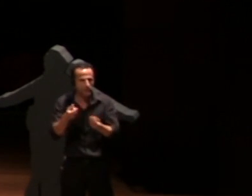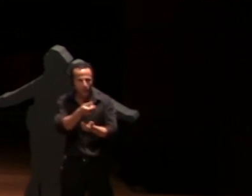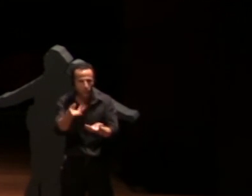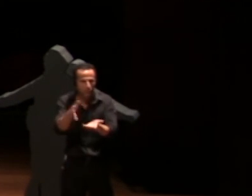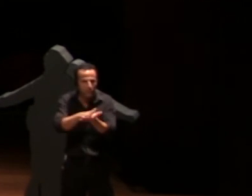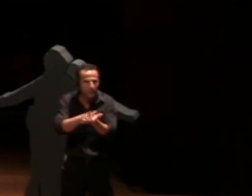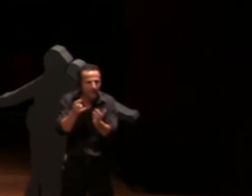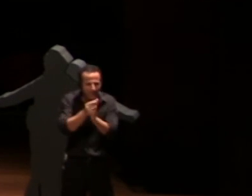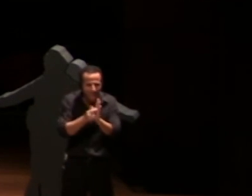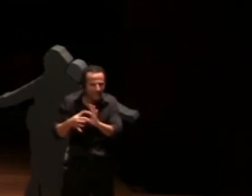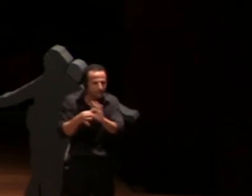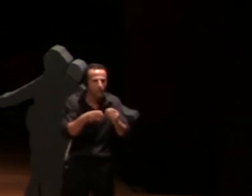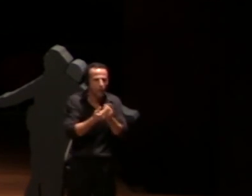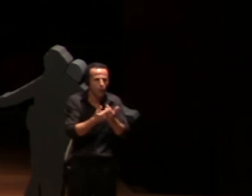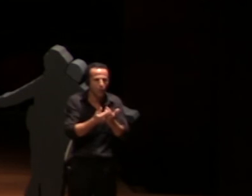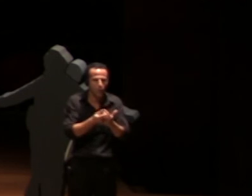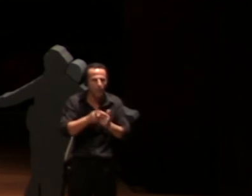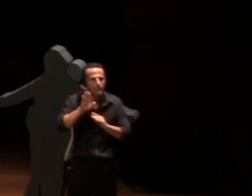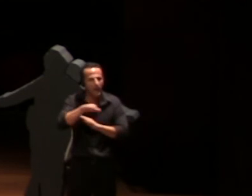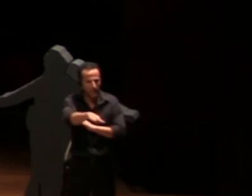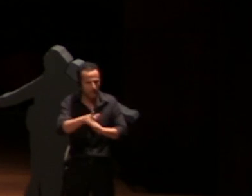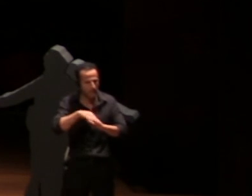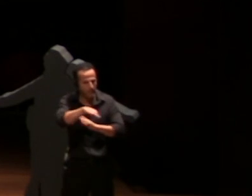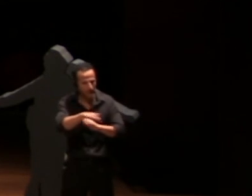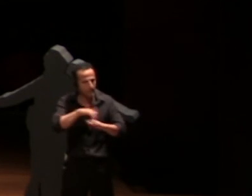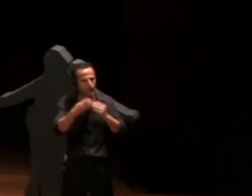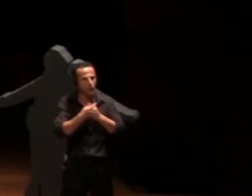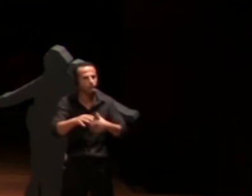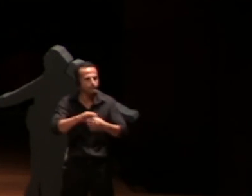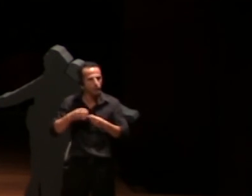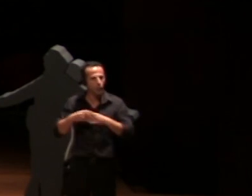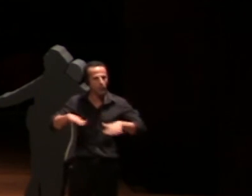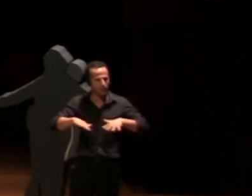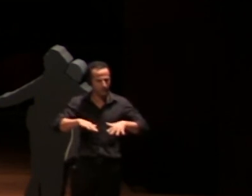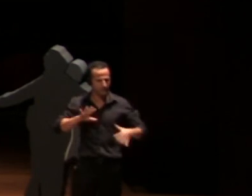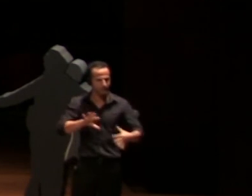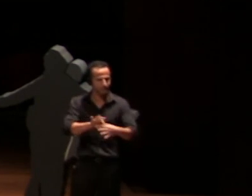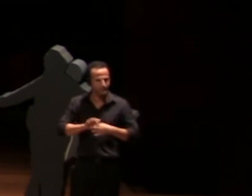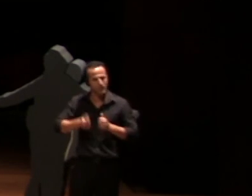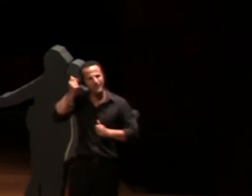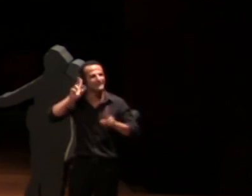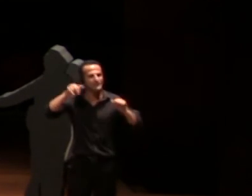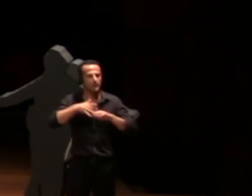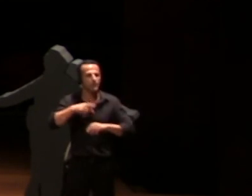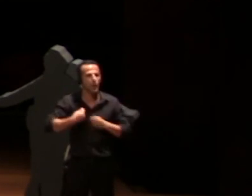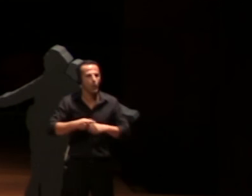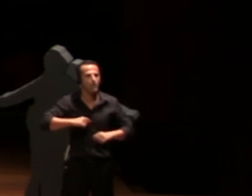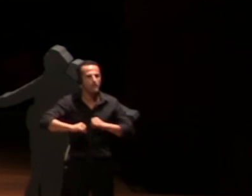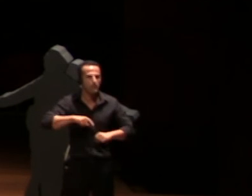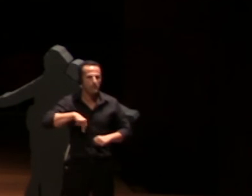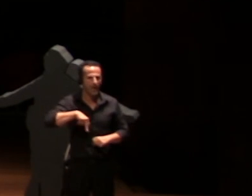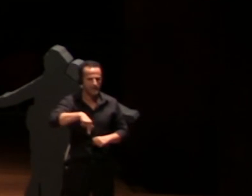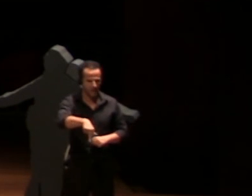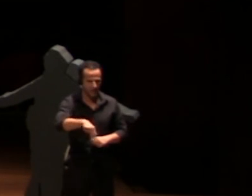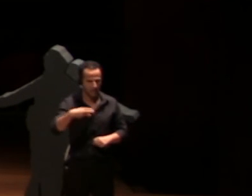están asociados con variables finalistas, variables relacionadas con el movimiento, sobre todo con parámetros muy concretos de la marcha. Y es ahí